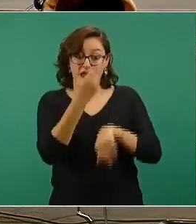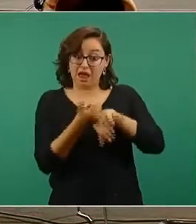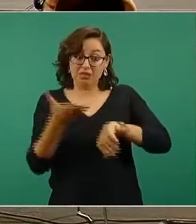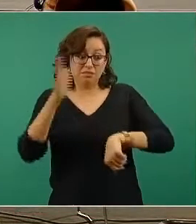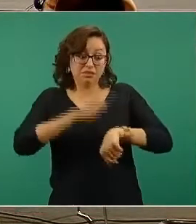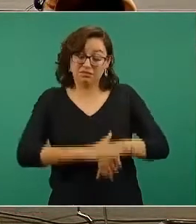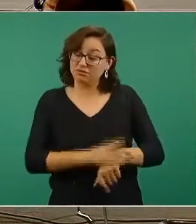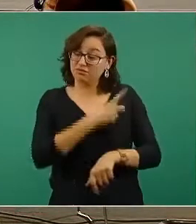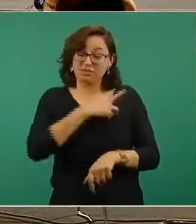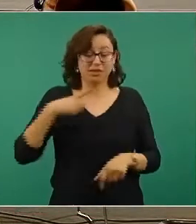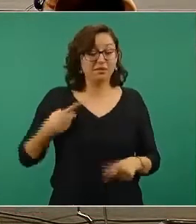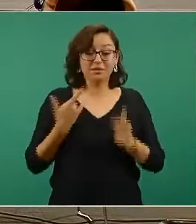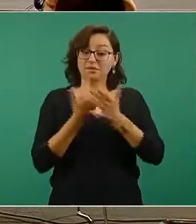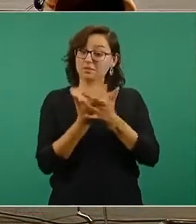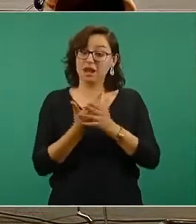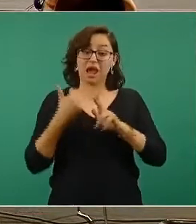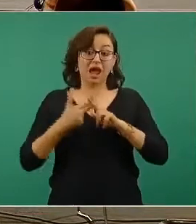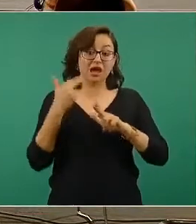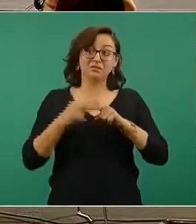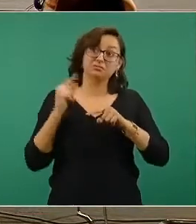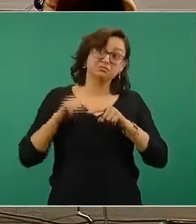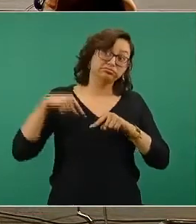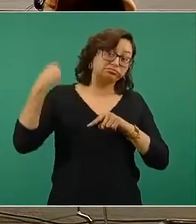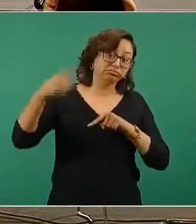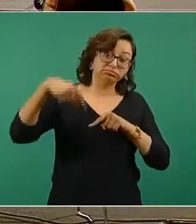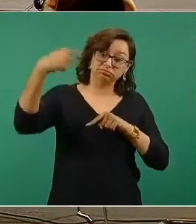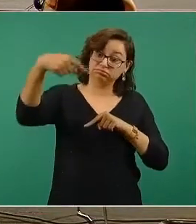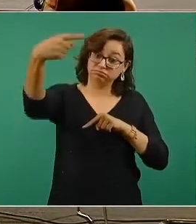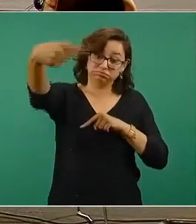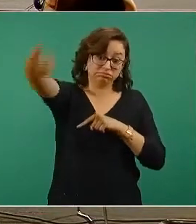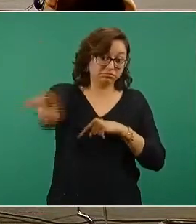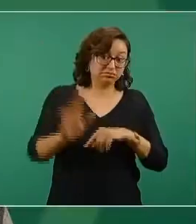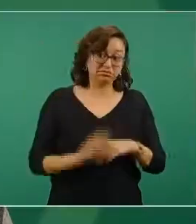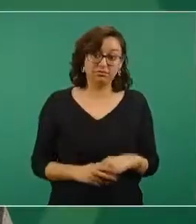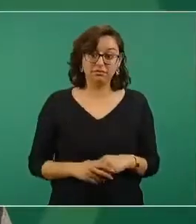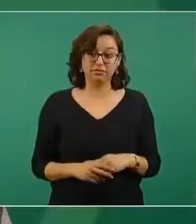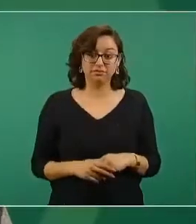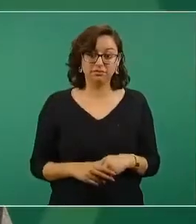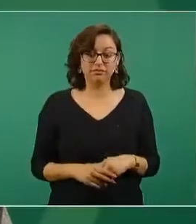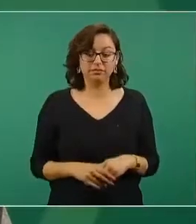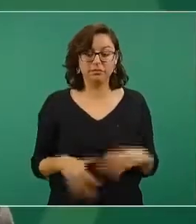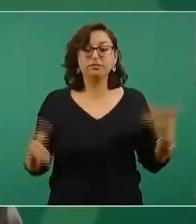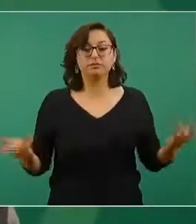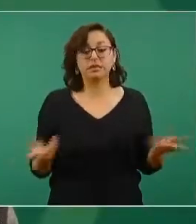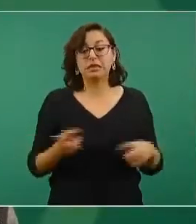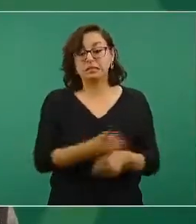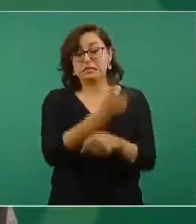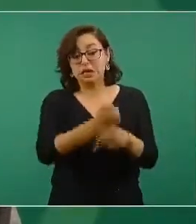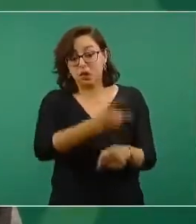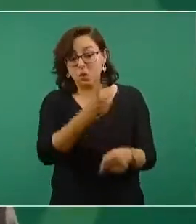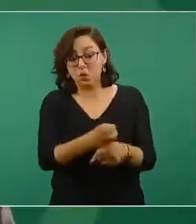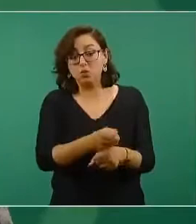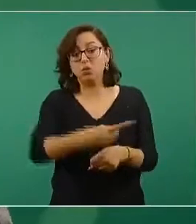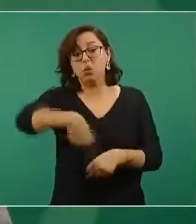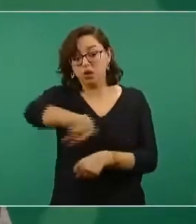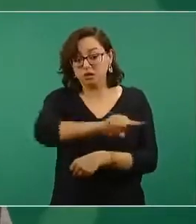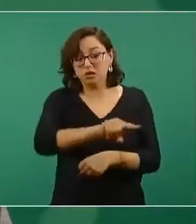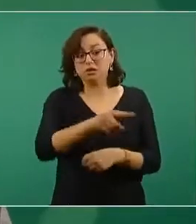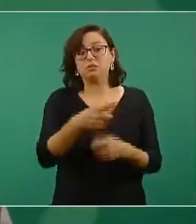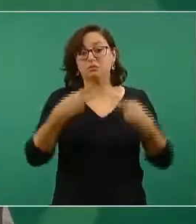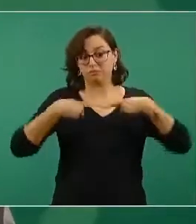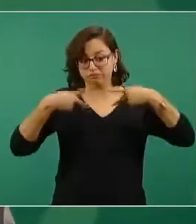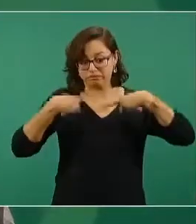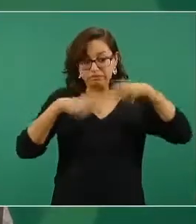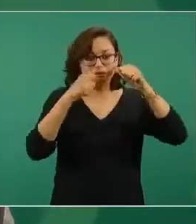a su edad y su municipio. El de segunda línea, que sí tiene contacto con pacientes, entendemos que sí, que tiene un mayor riesgo que la población